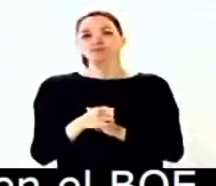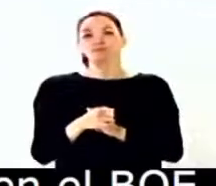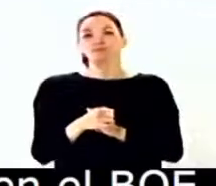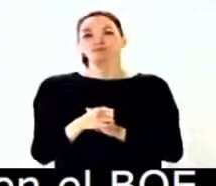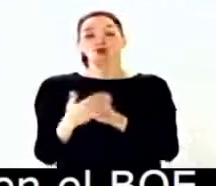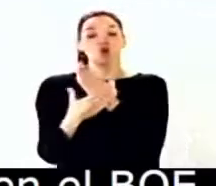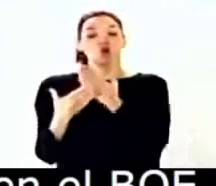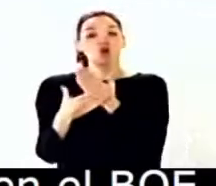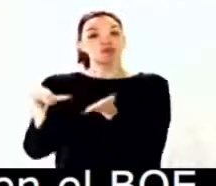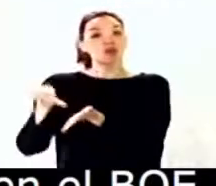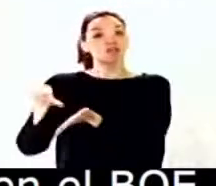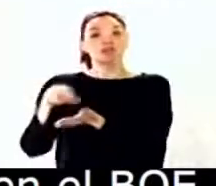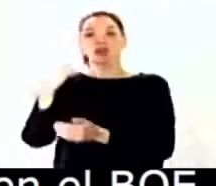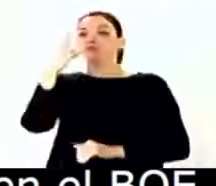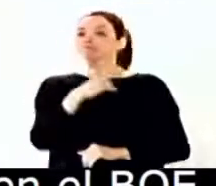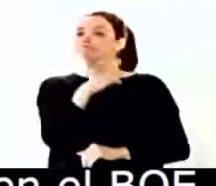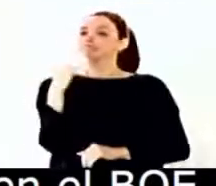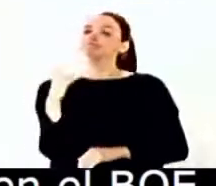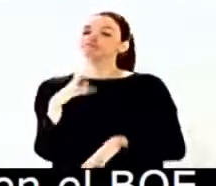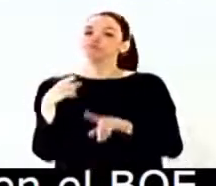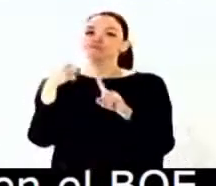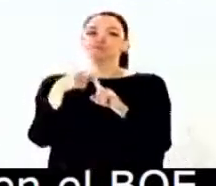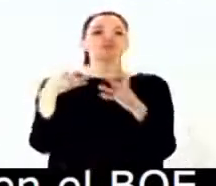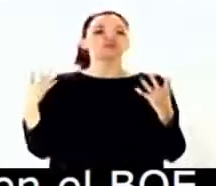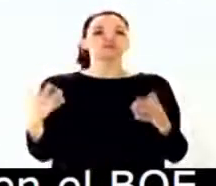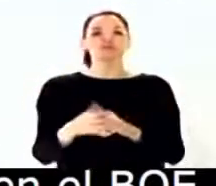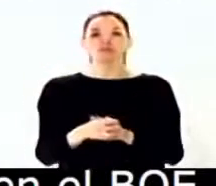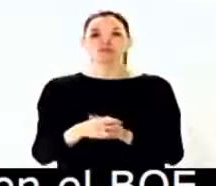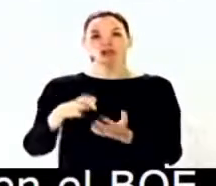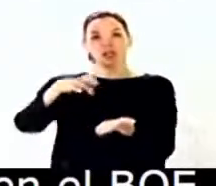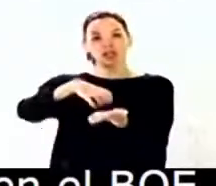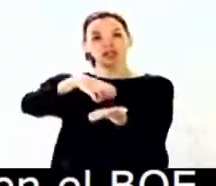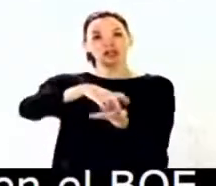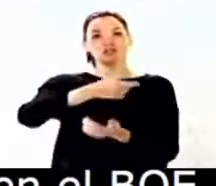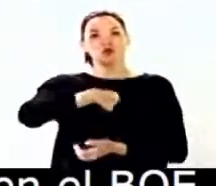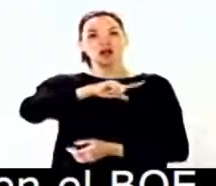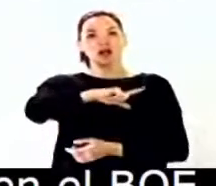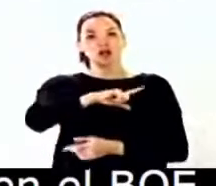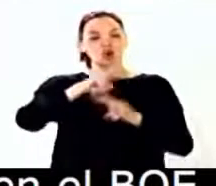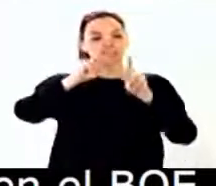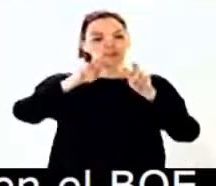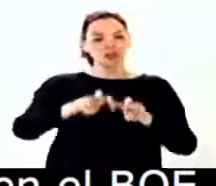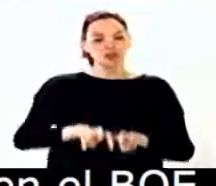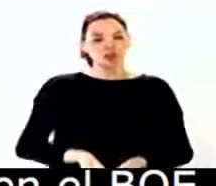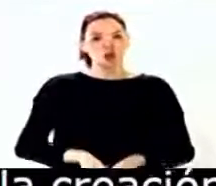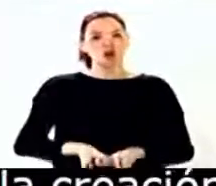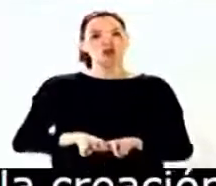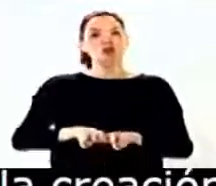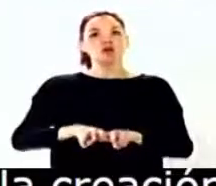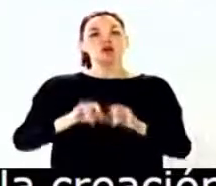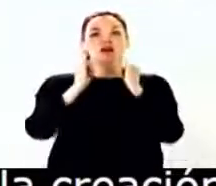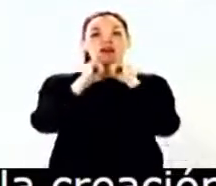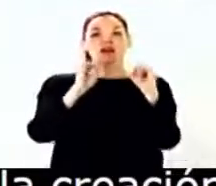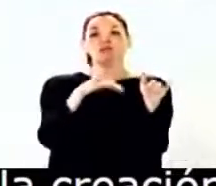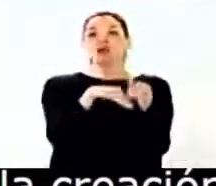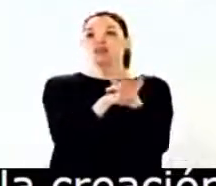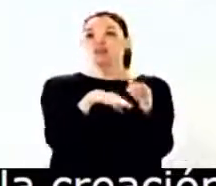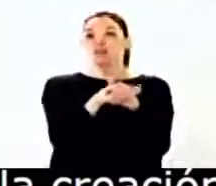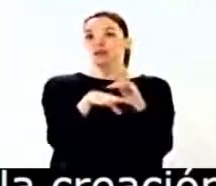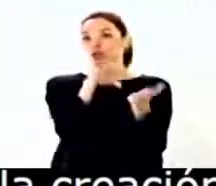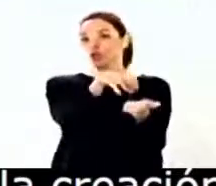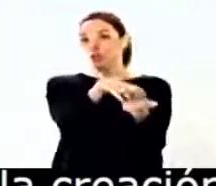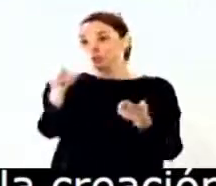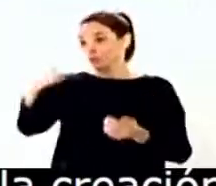central para la creación y puesta en marcha de un centro ibérico de investigación en almacenamiento energético que, como bien